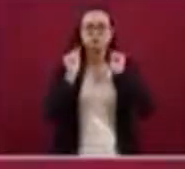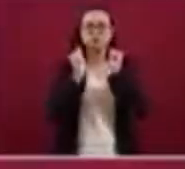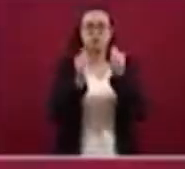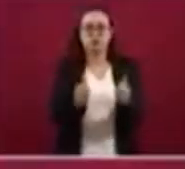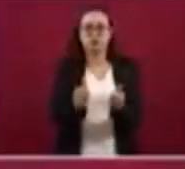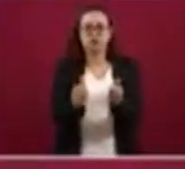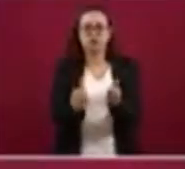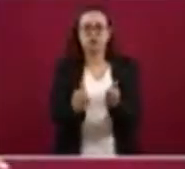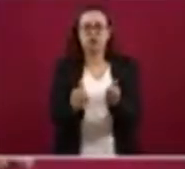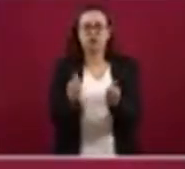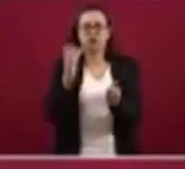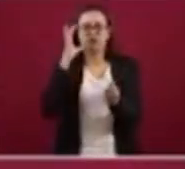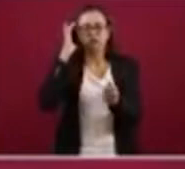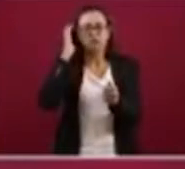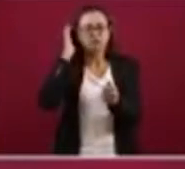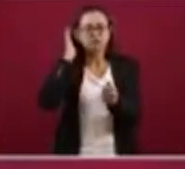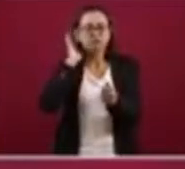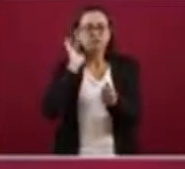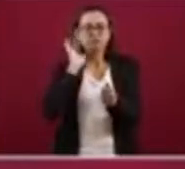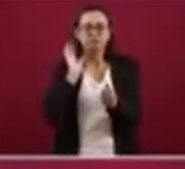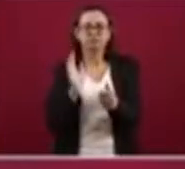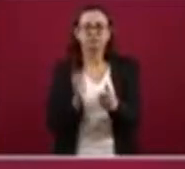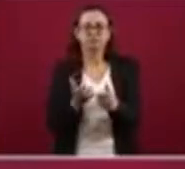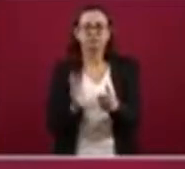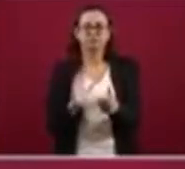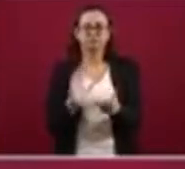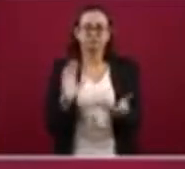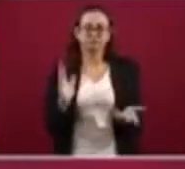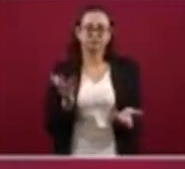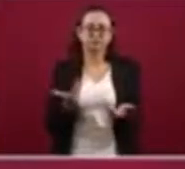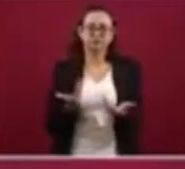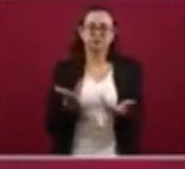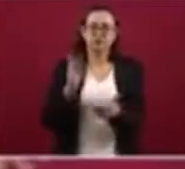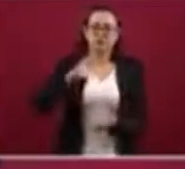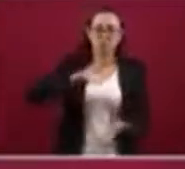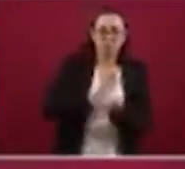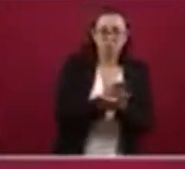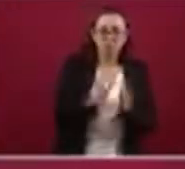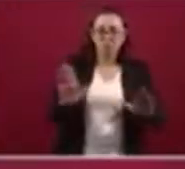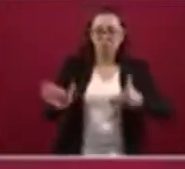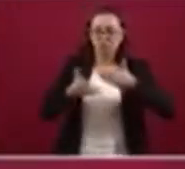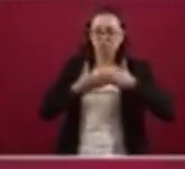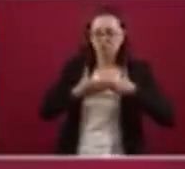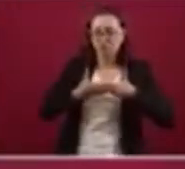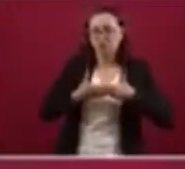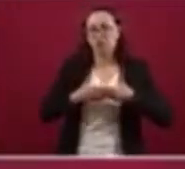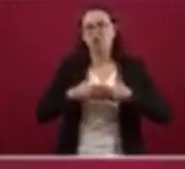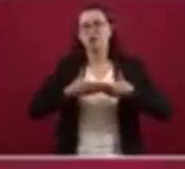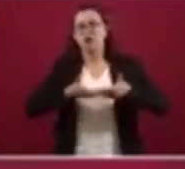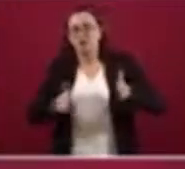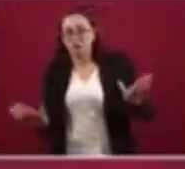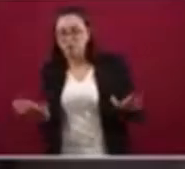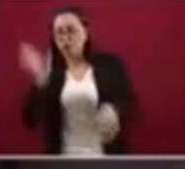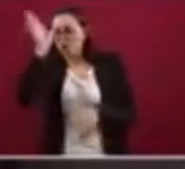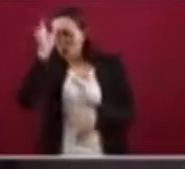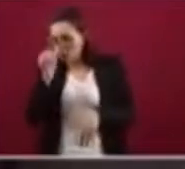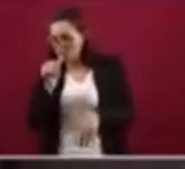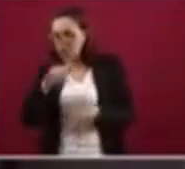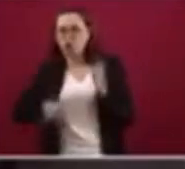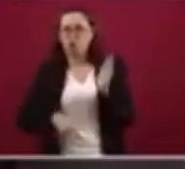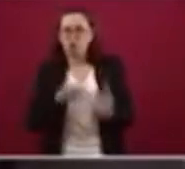se mantuvo un paro se abrió se llevó un acuerdo se volvió a cerrar y en eso estamos